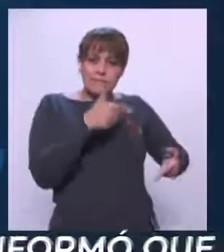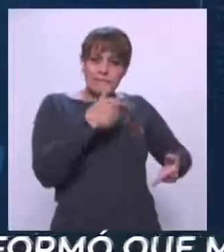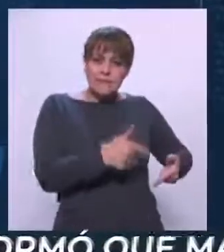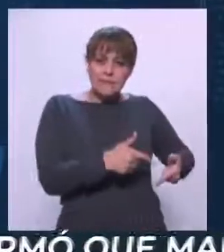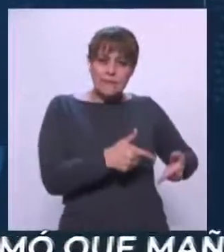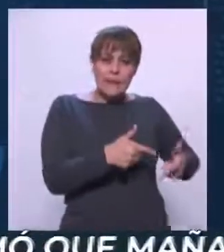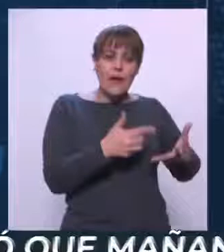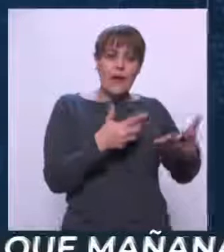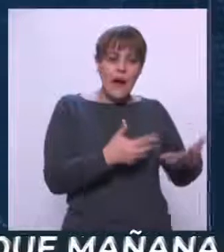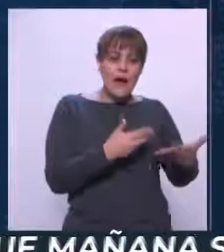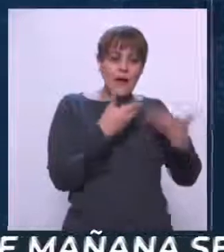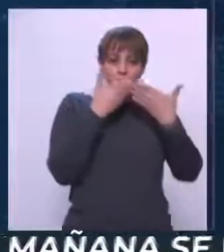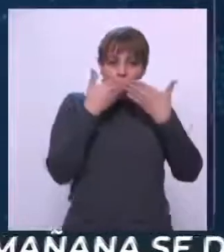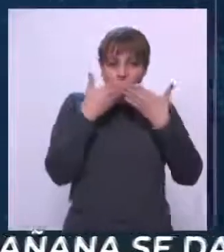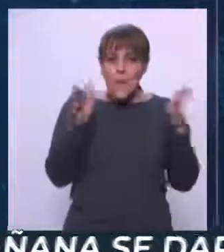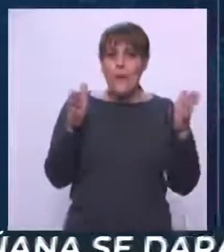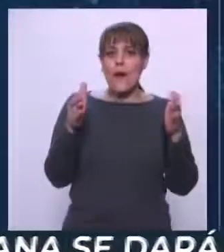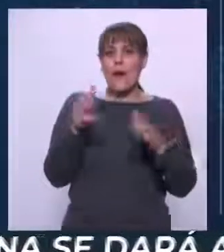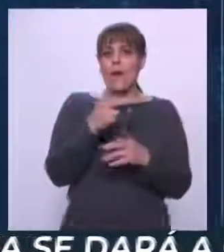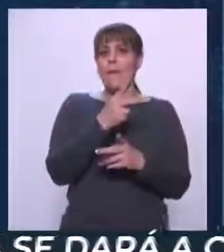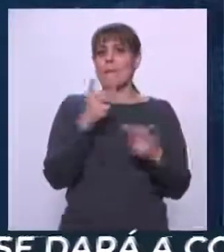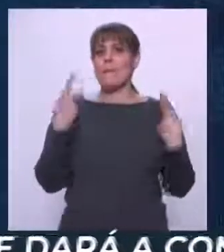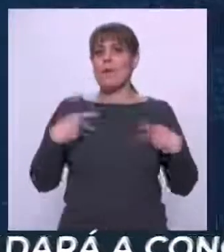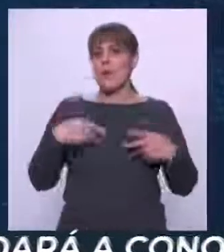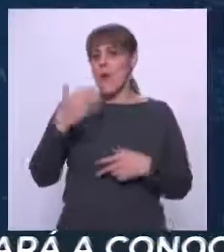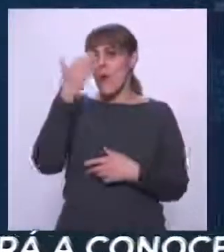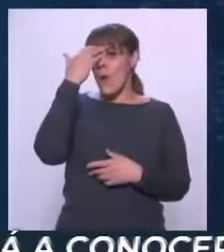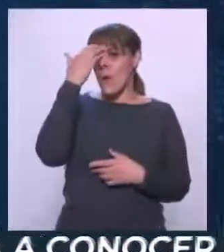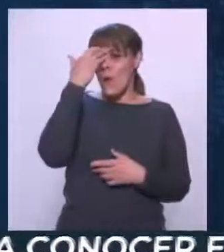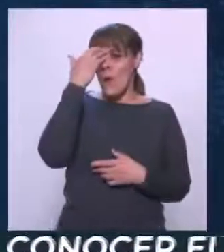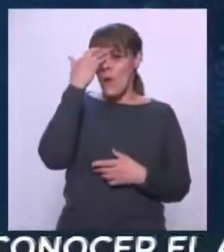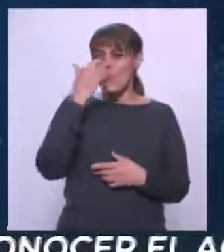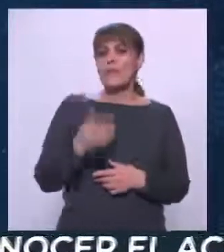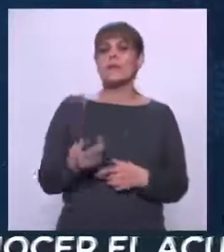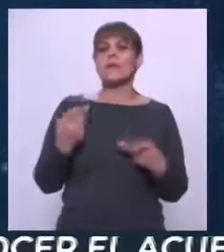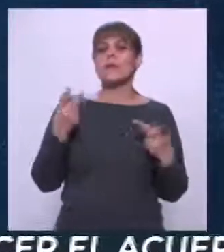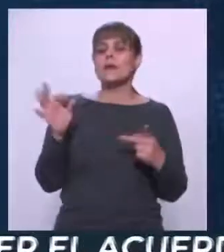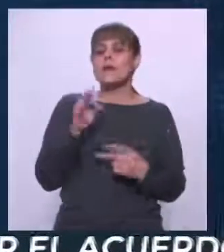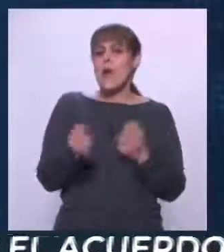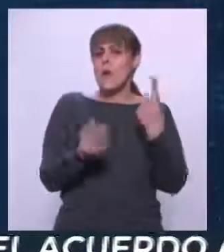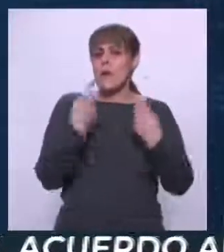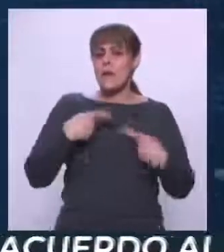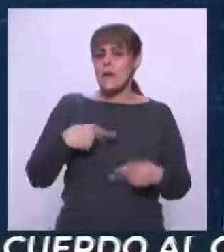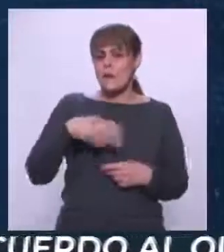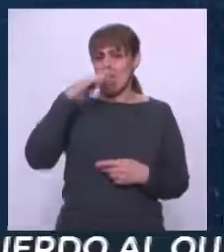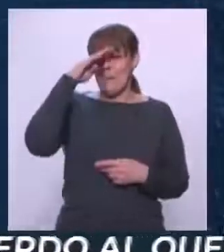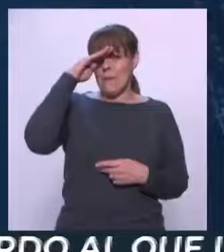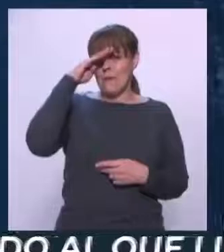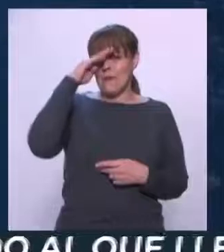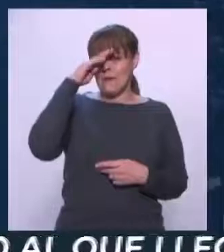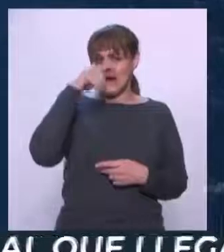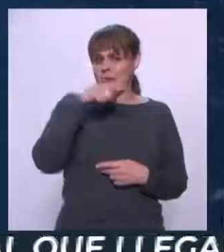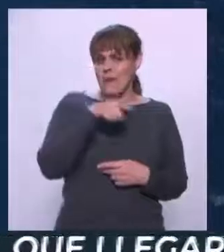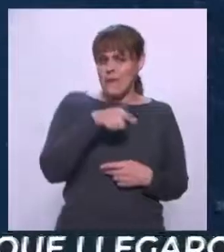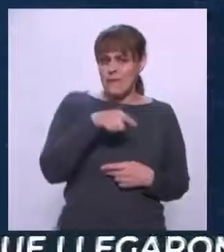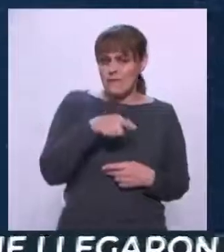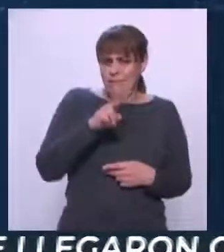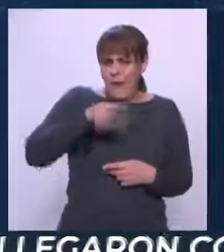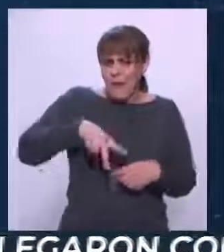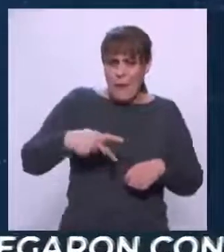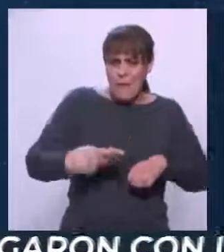vayan siendo conocidos por quienes en algún momento inclusive pensaron que ese crimen no se